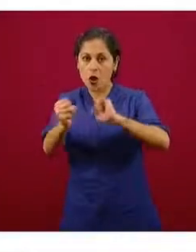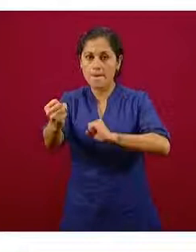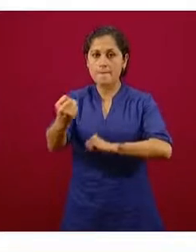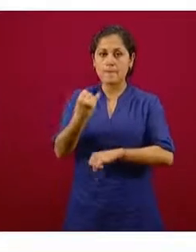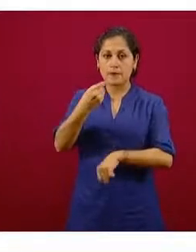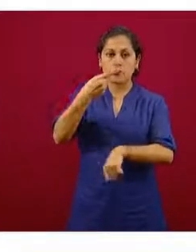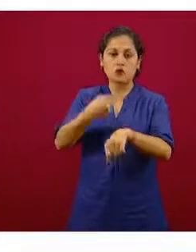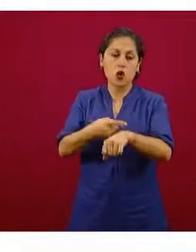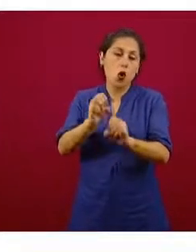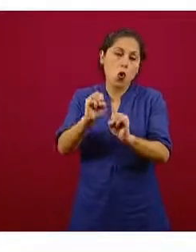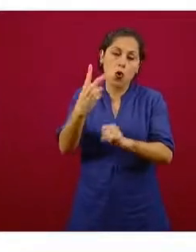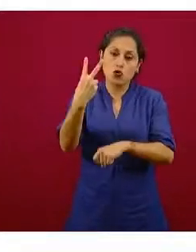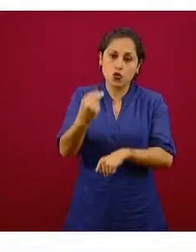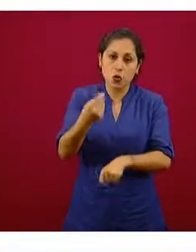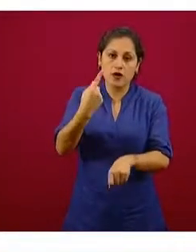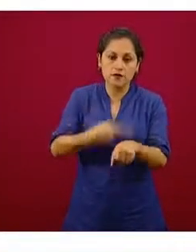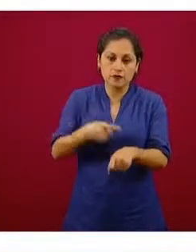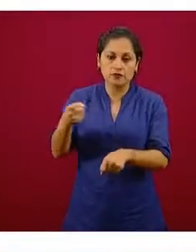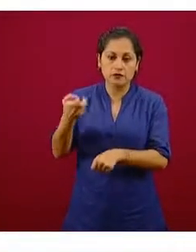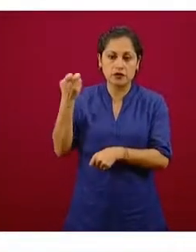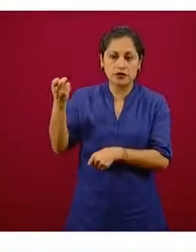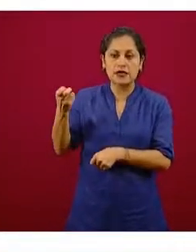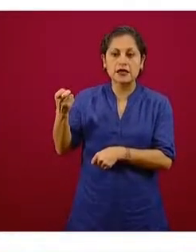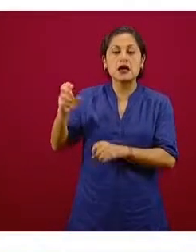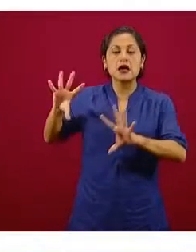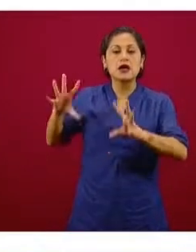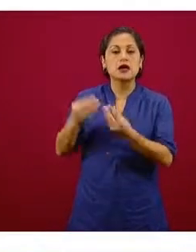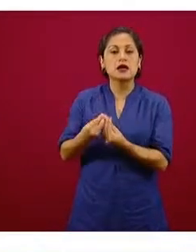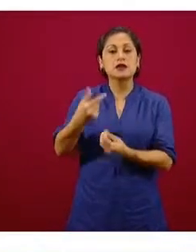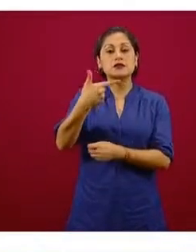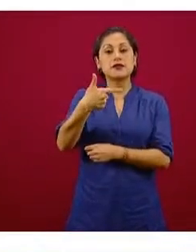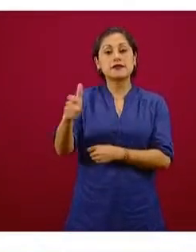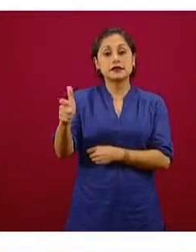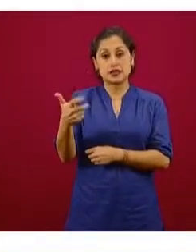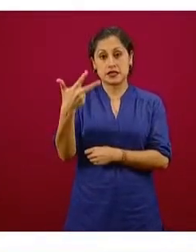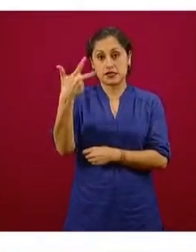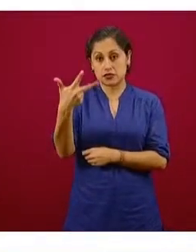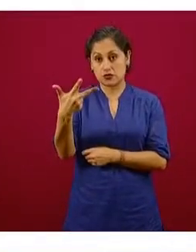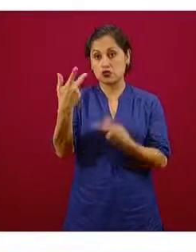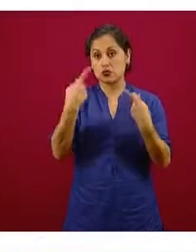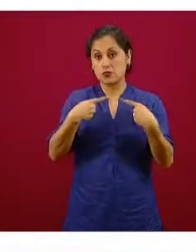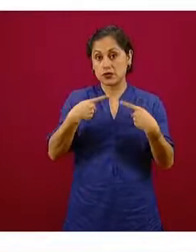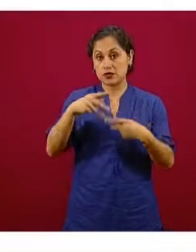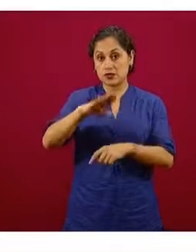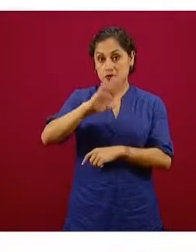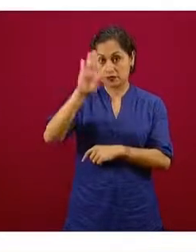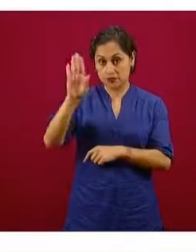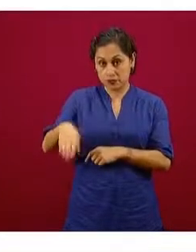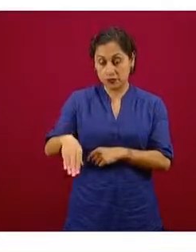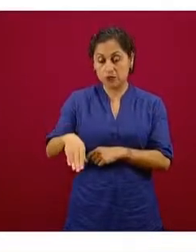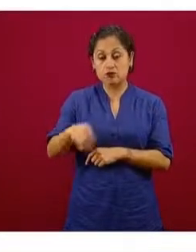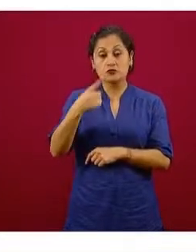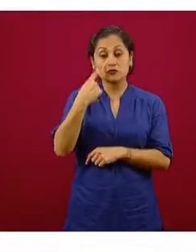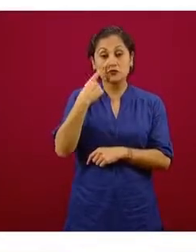estas 708 defunciones. Estamos hablando de que se dio a conocer el resultado o